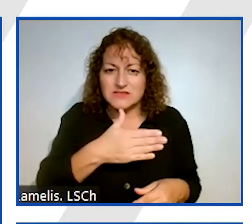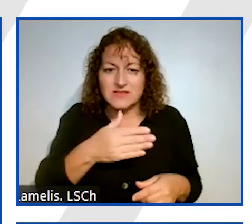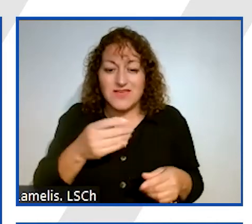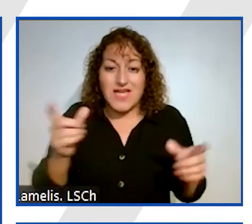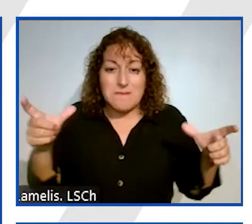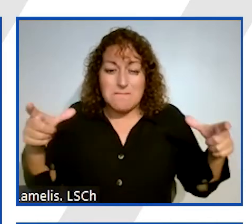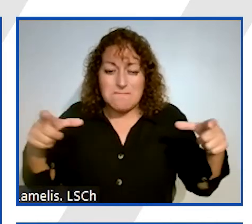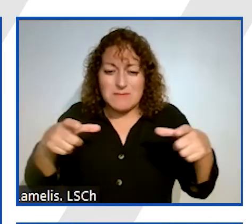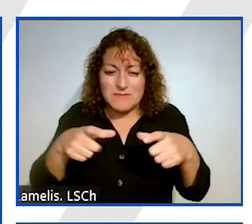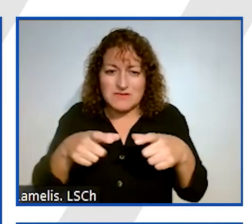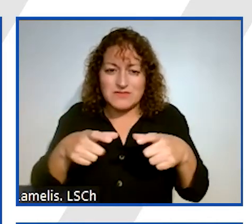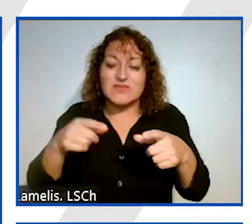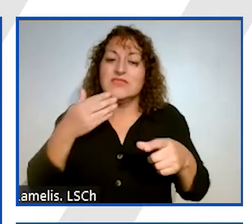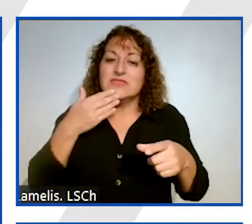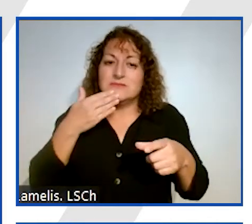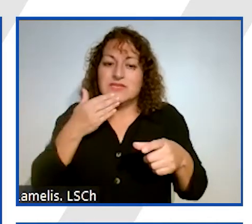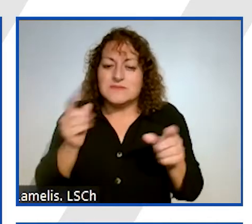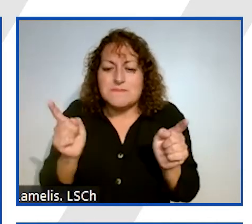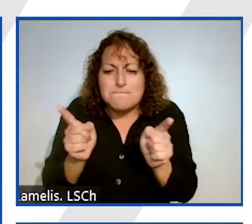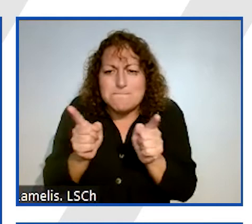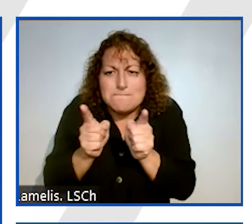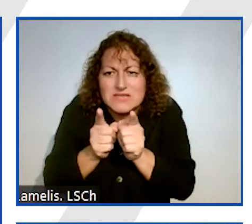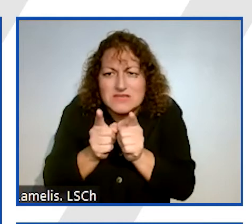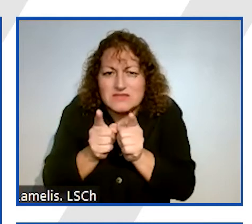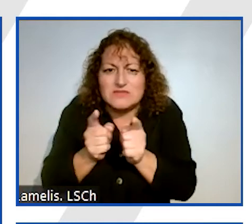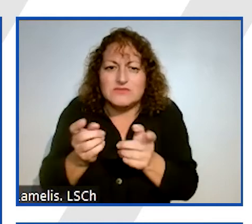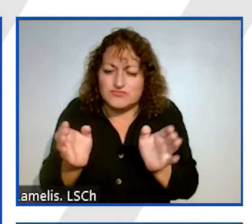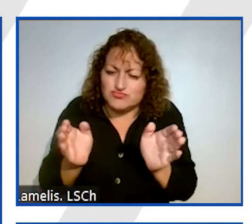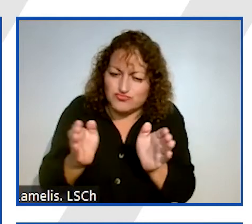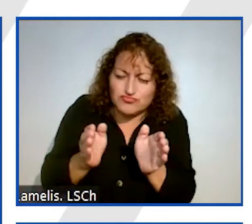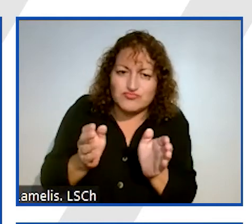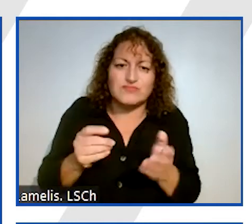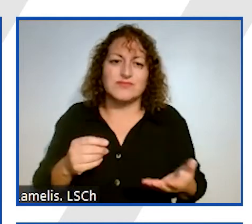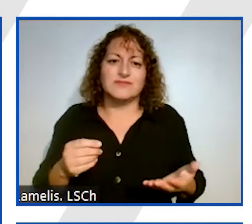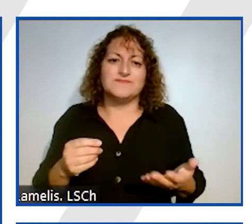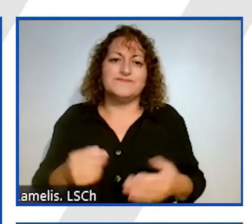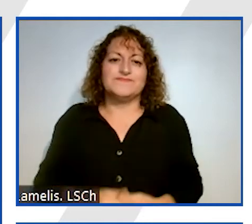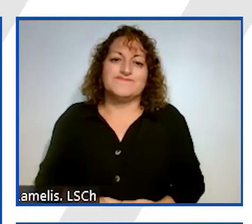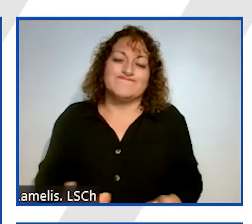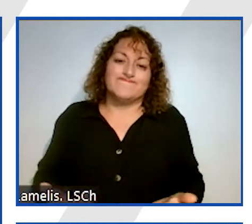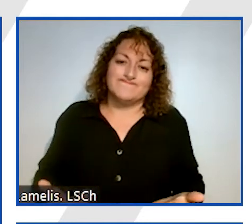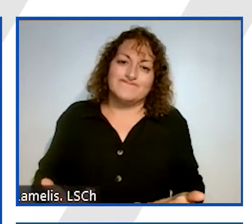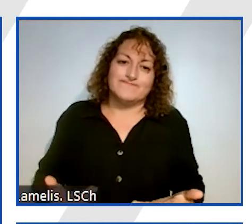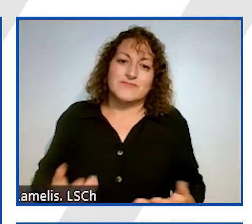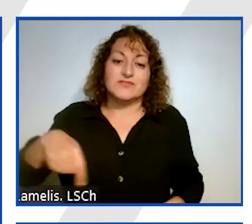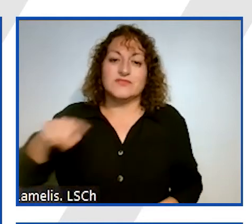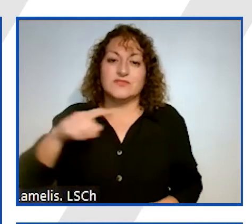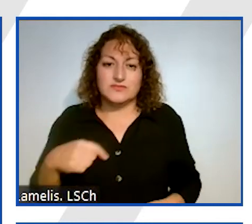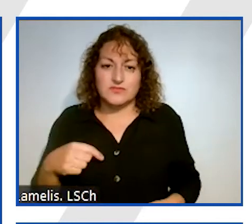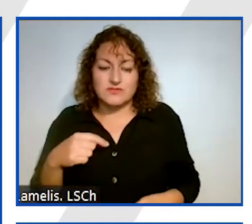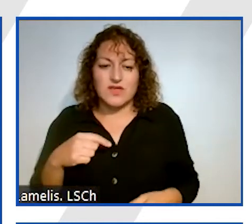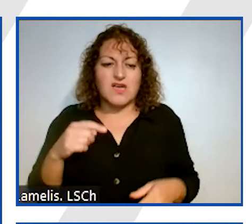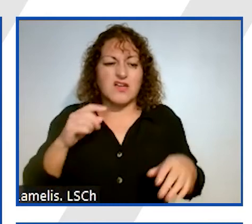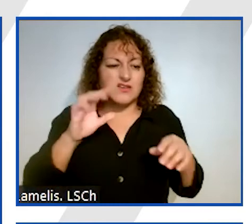y tenemos peces más pequeños, tenemos más difícil acceso a los peces que tradicionalmente consumimos. Y eso hace entonces que empecemos a tener una